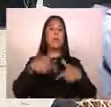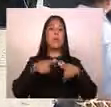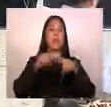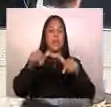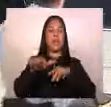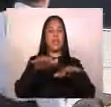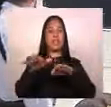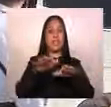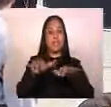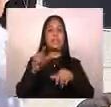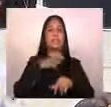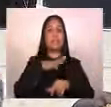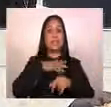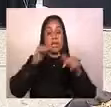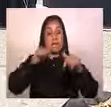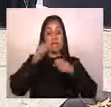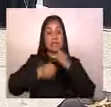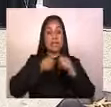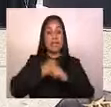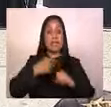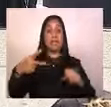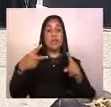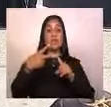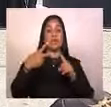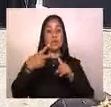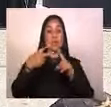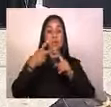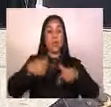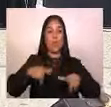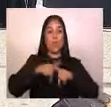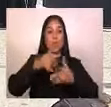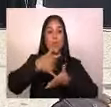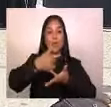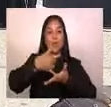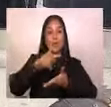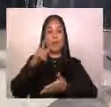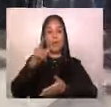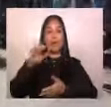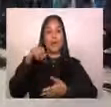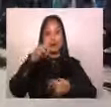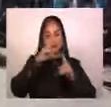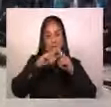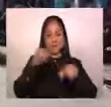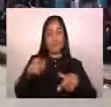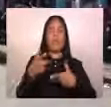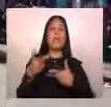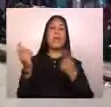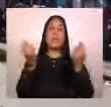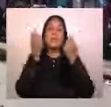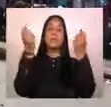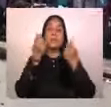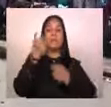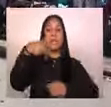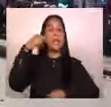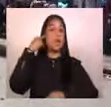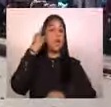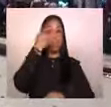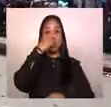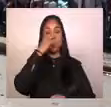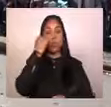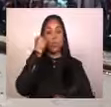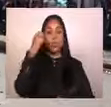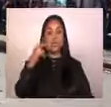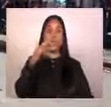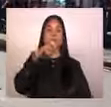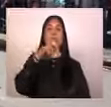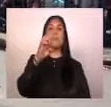eventos, teniendo este año dos segundos lugares en la Copa Belén y en el Festival de San Agustín, San Pedro